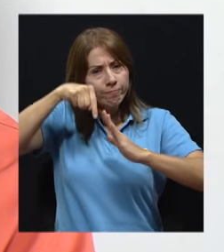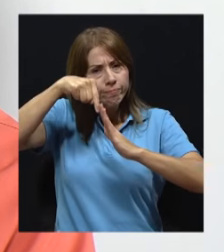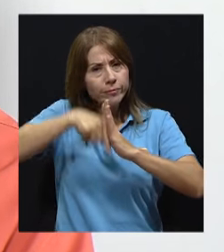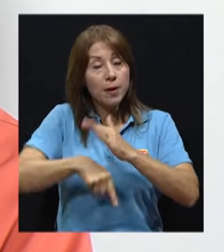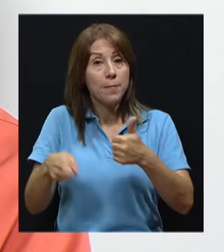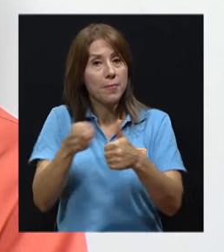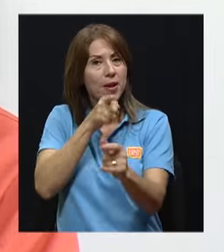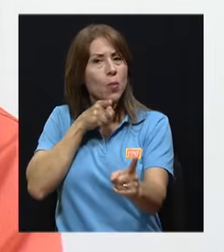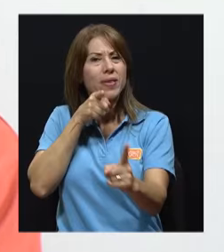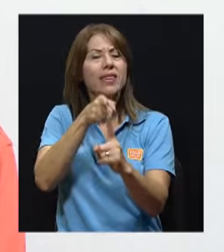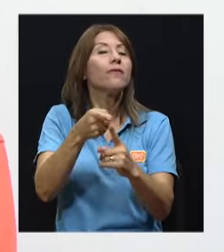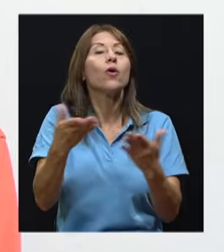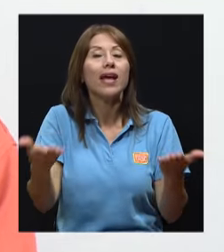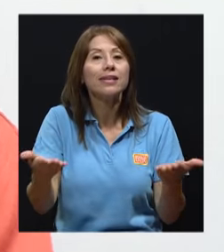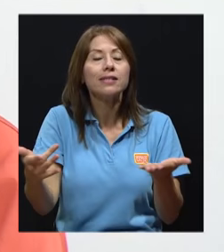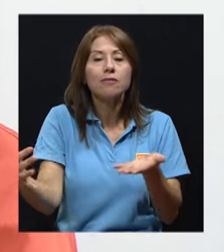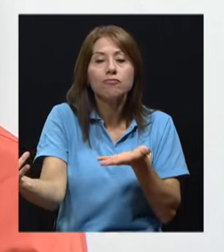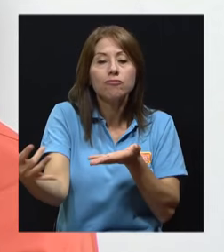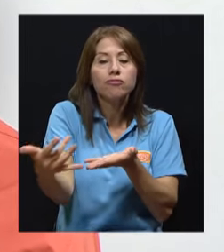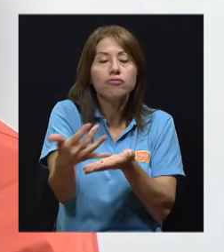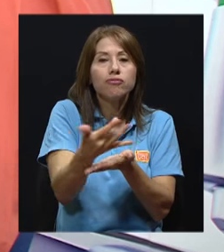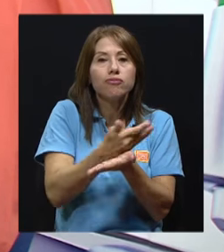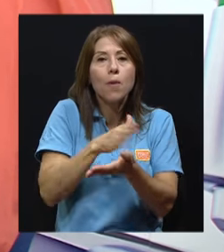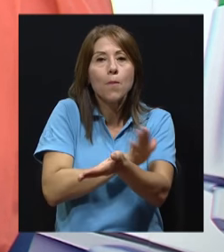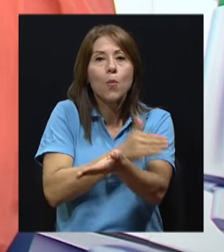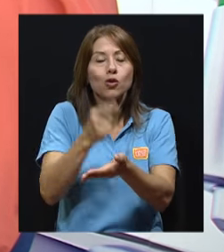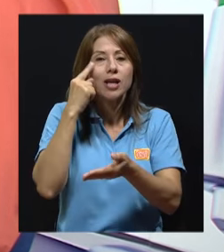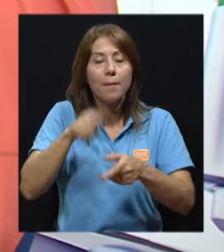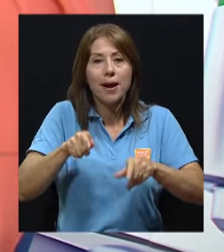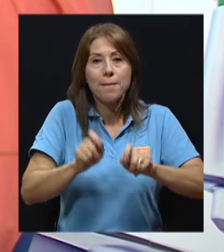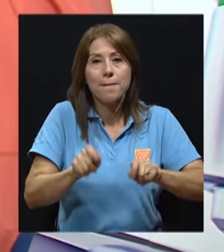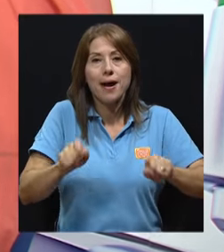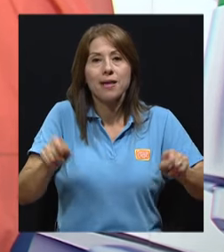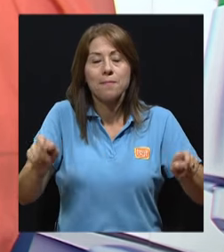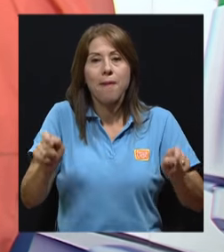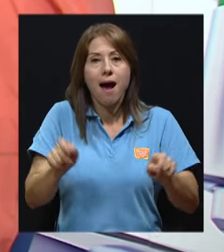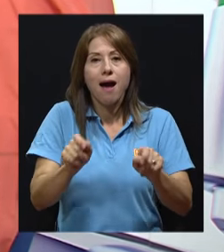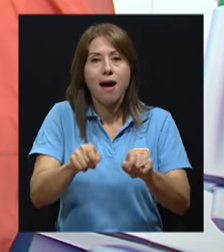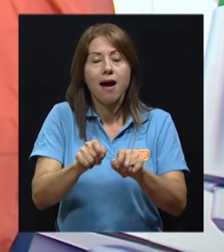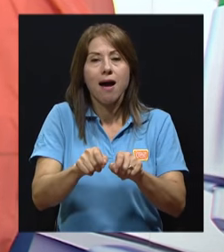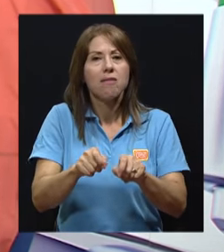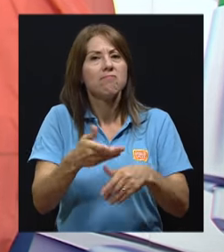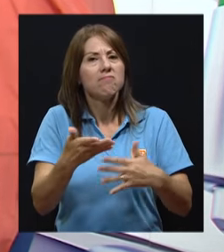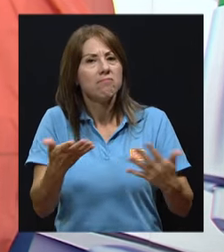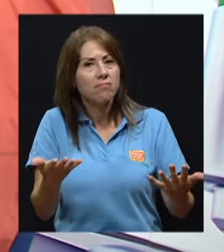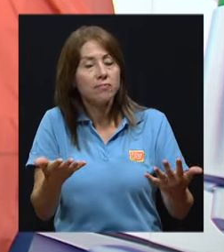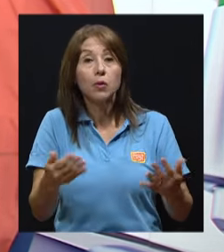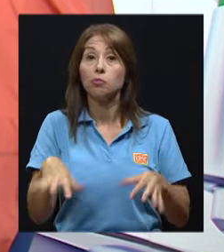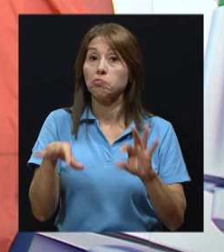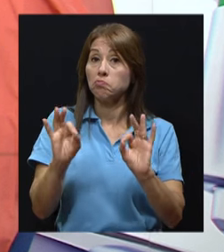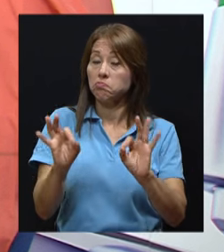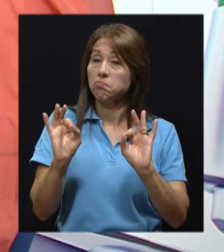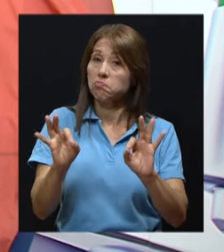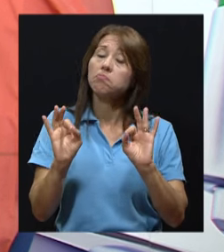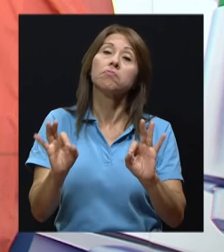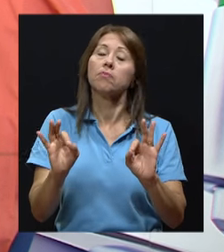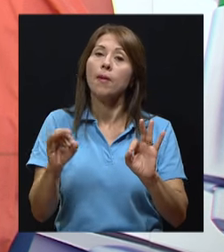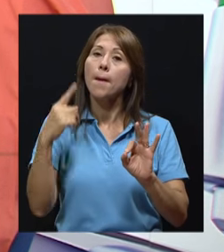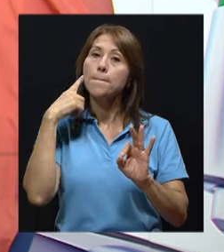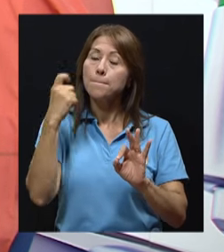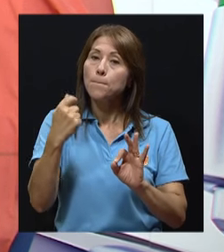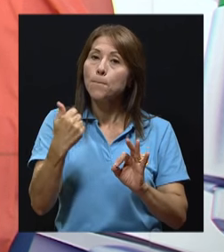el el el primero es recopilar música para Marimba Cómo les fue con eso sí nos ha ido muy bien porque hay